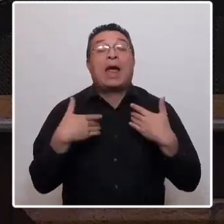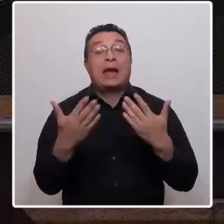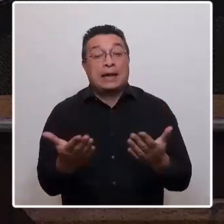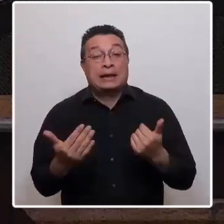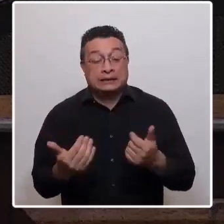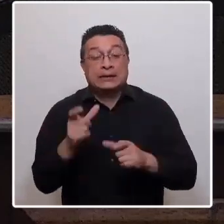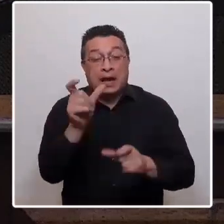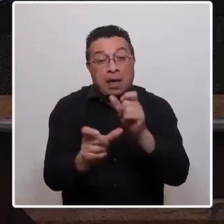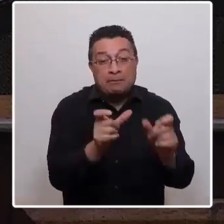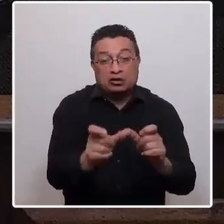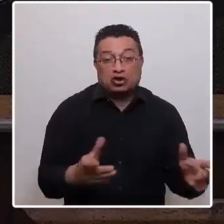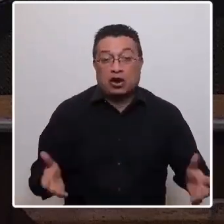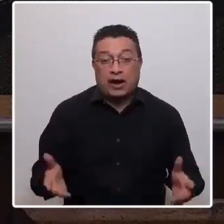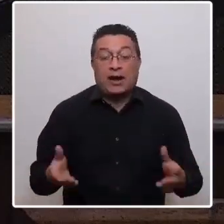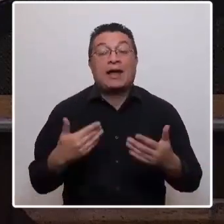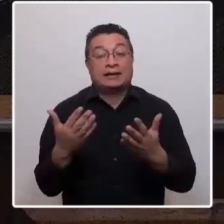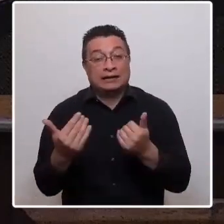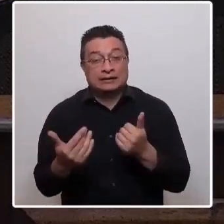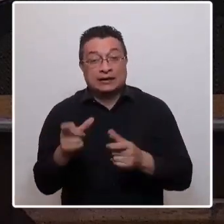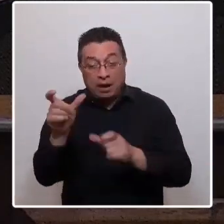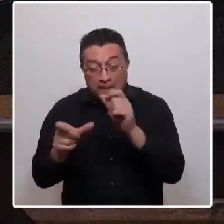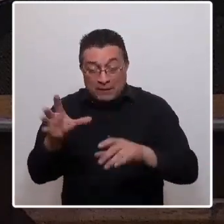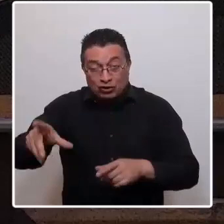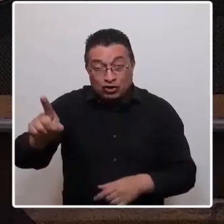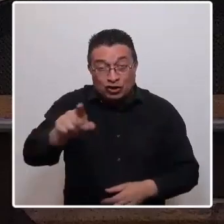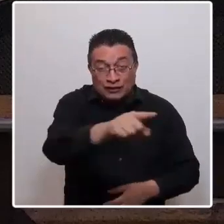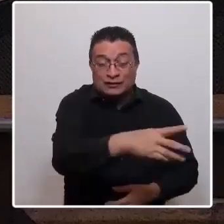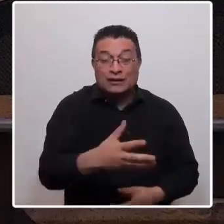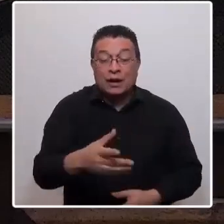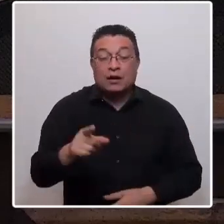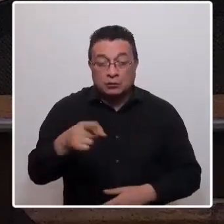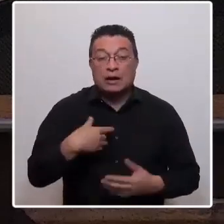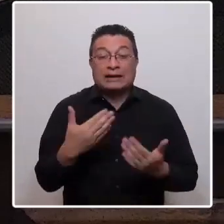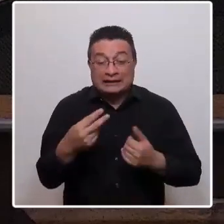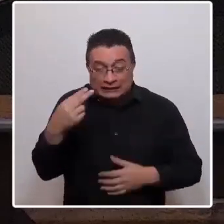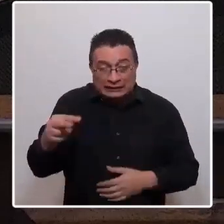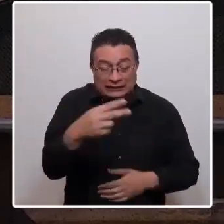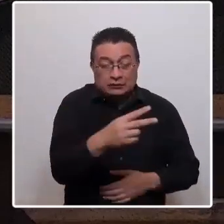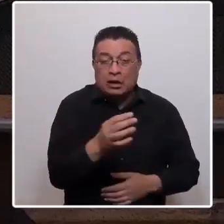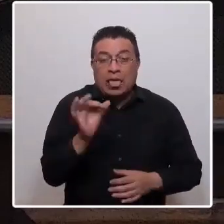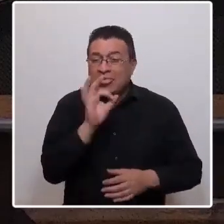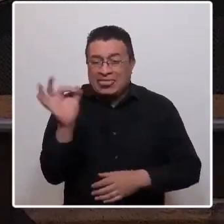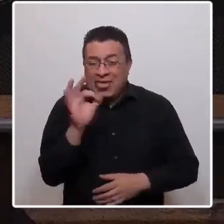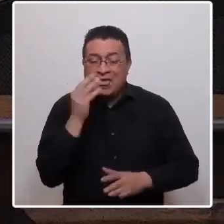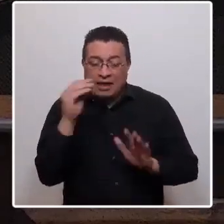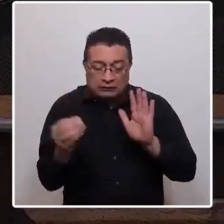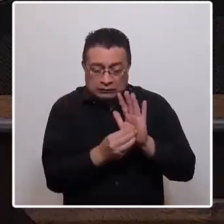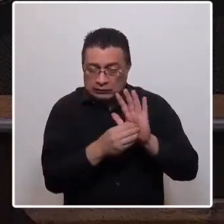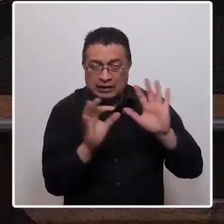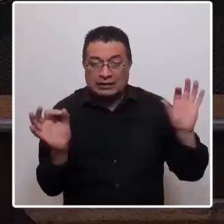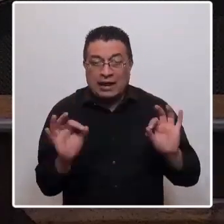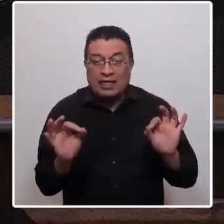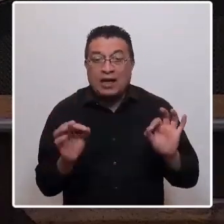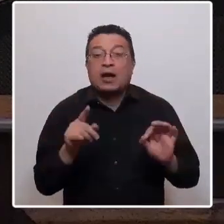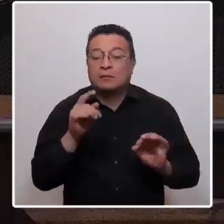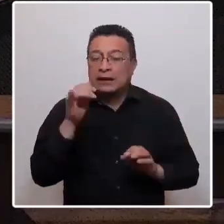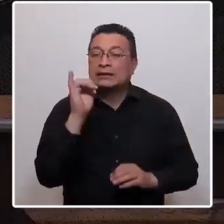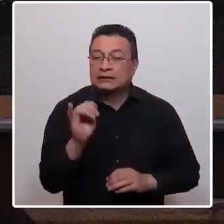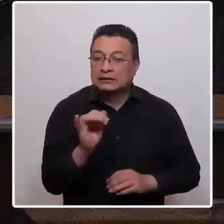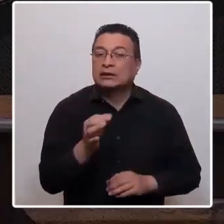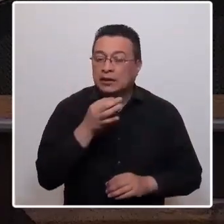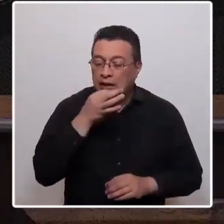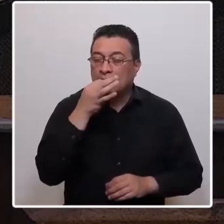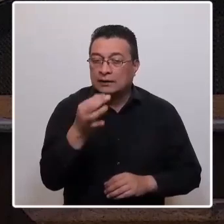de las personas, a las necesidades de la población, a sus requerimientos. Nada de eso se dice. Sí se señala que